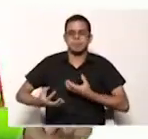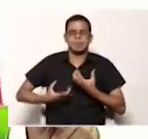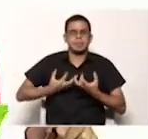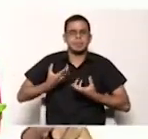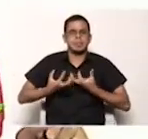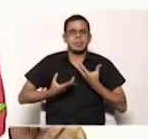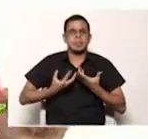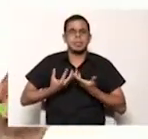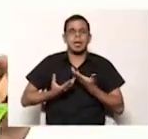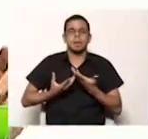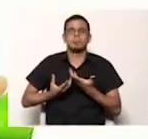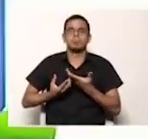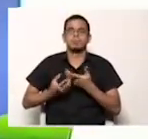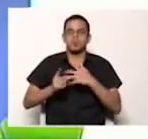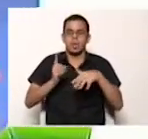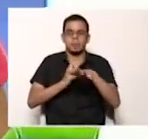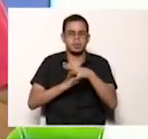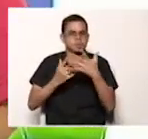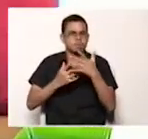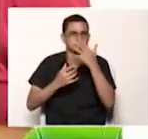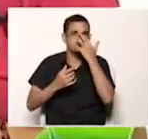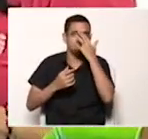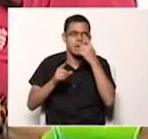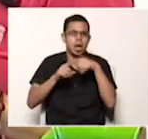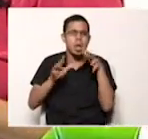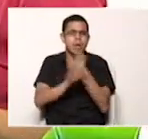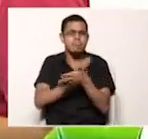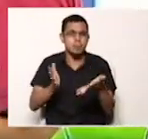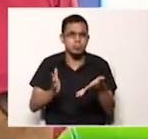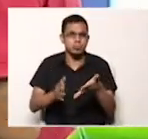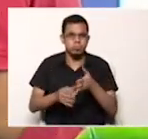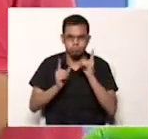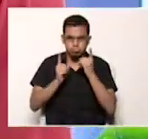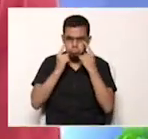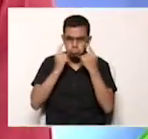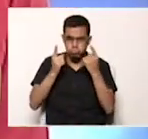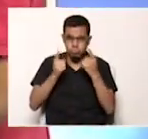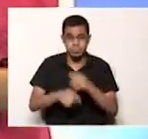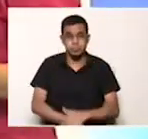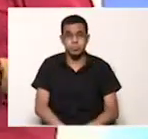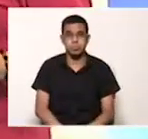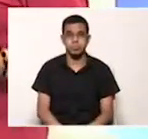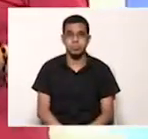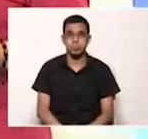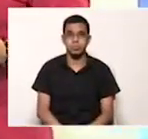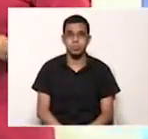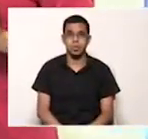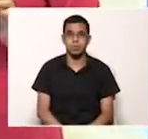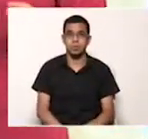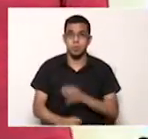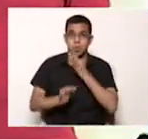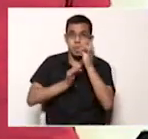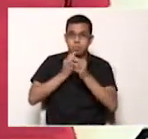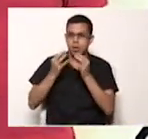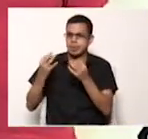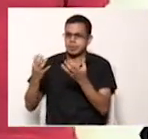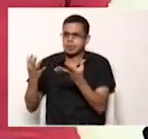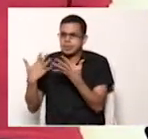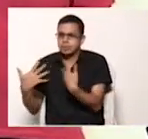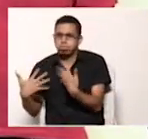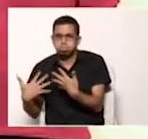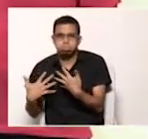a ver pizarrón a explicar qué ocurre. Cuando hablamos de calor y temperatura desde el punto de